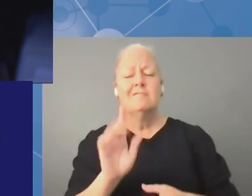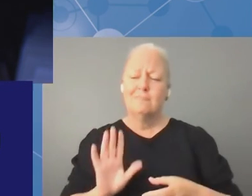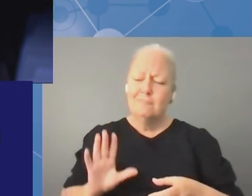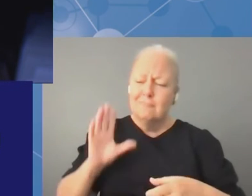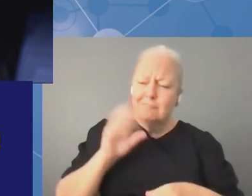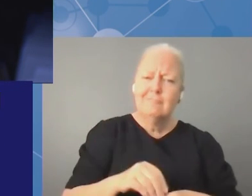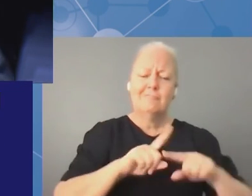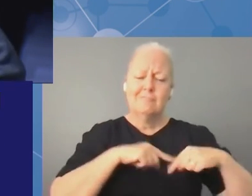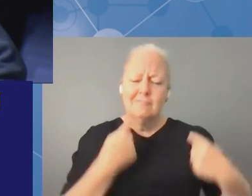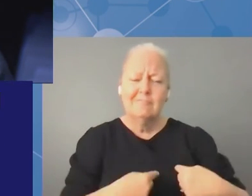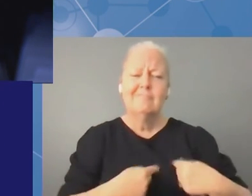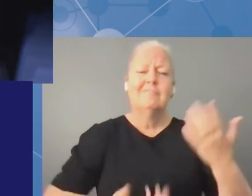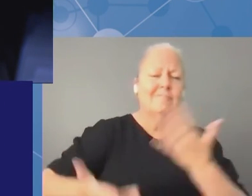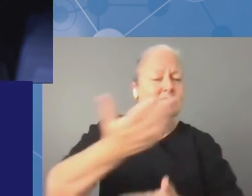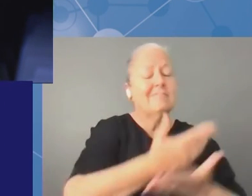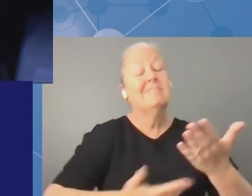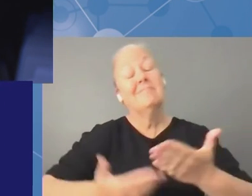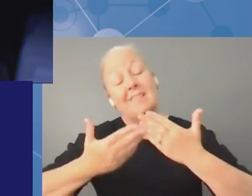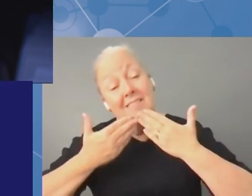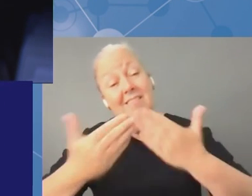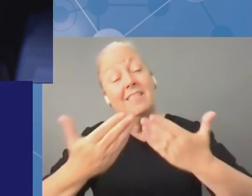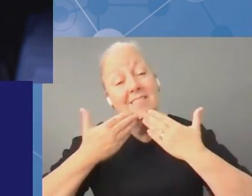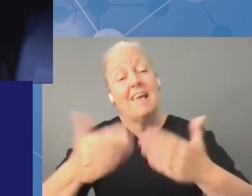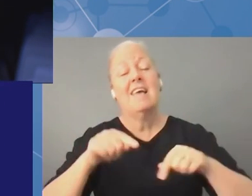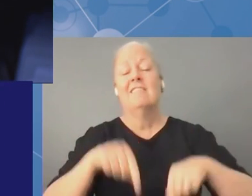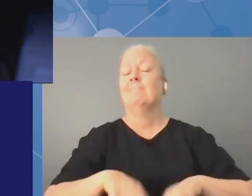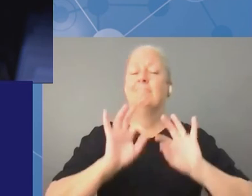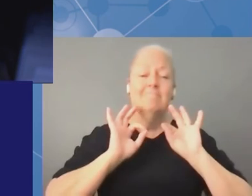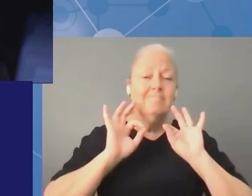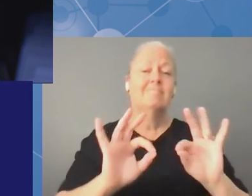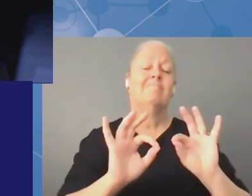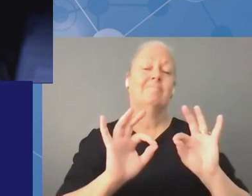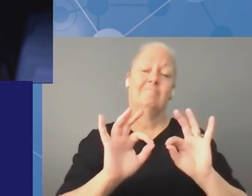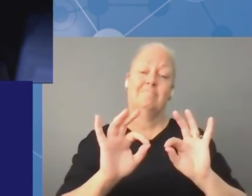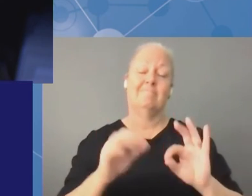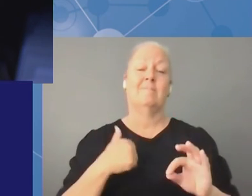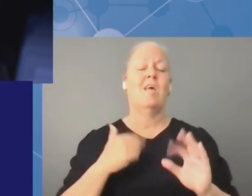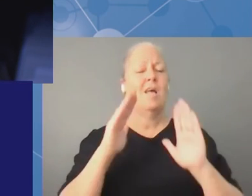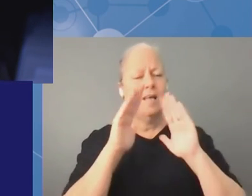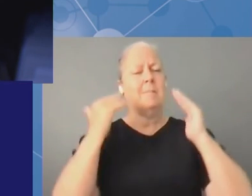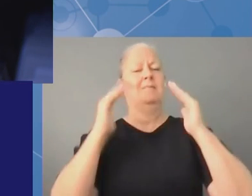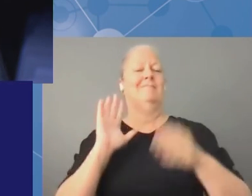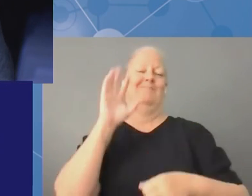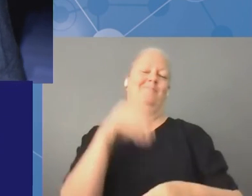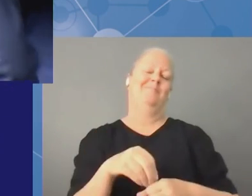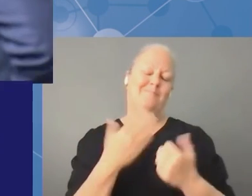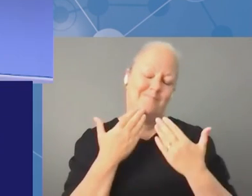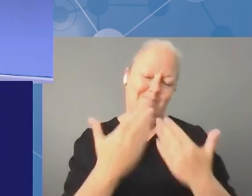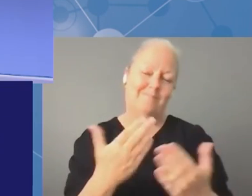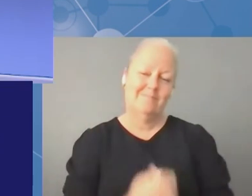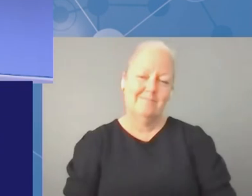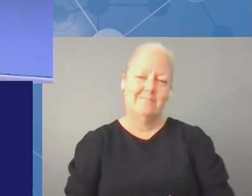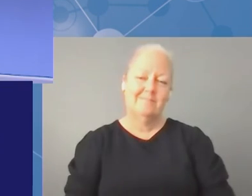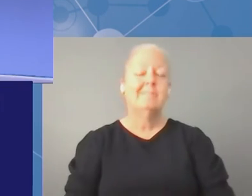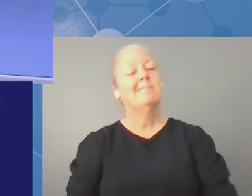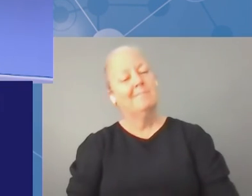mi admiración a Polonia como país anfitrión. Quiero también agradecer a la Secretaría y a todos